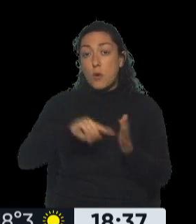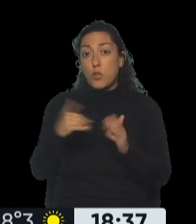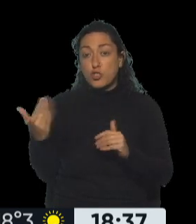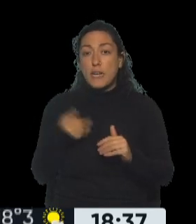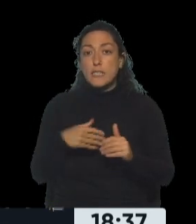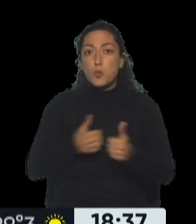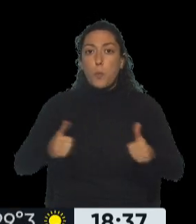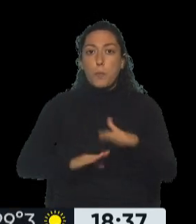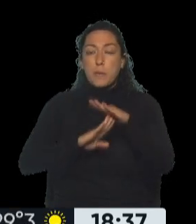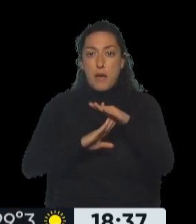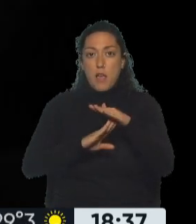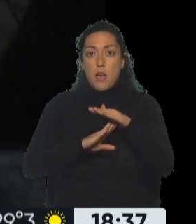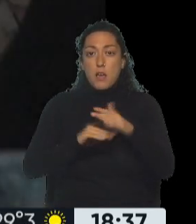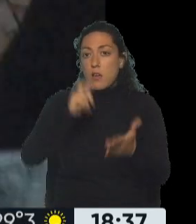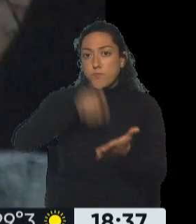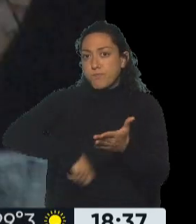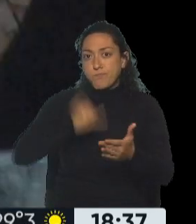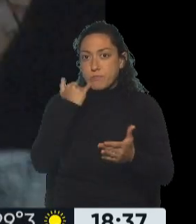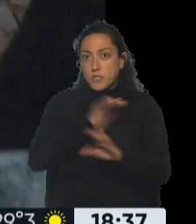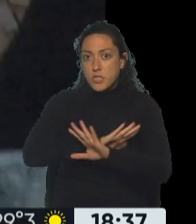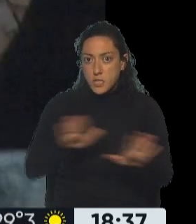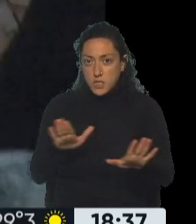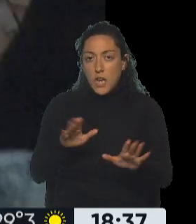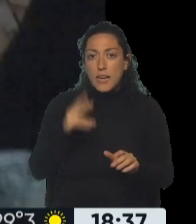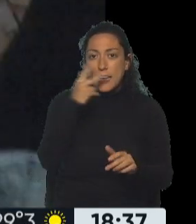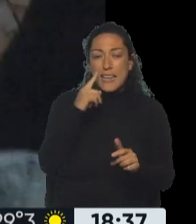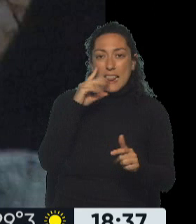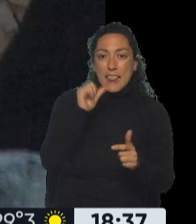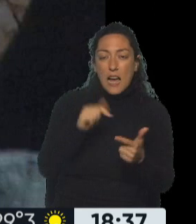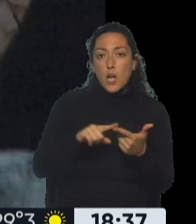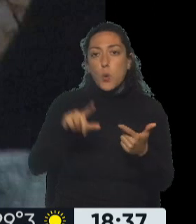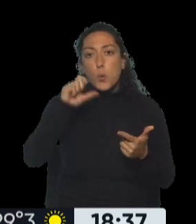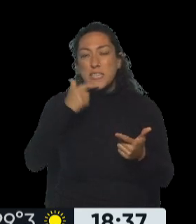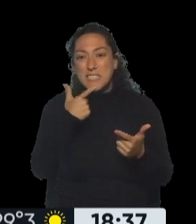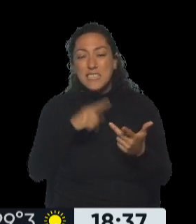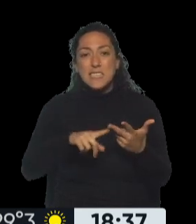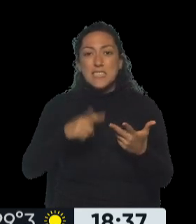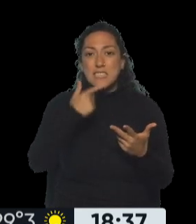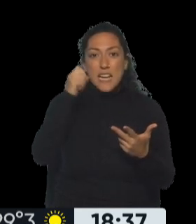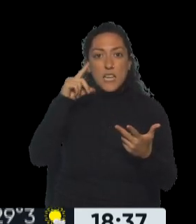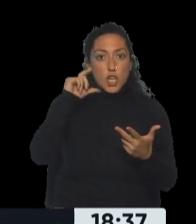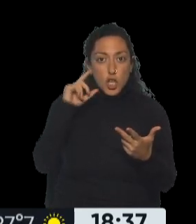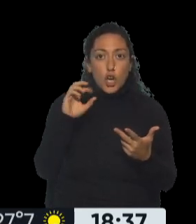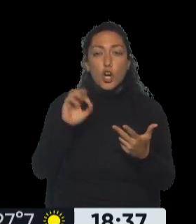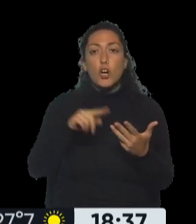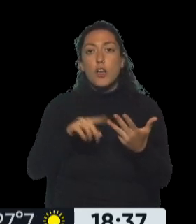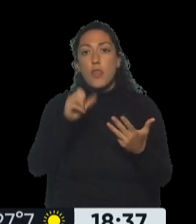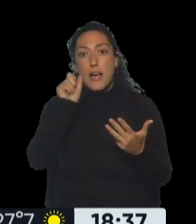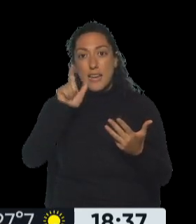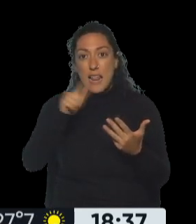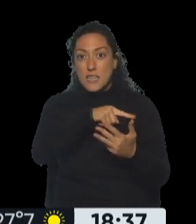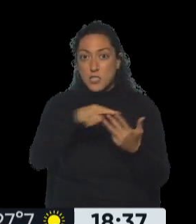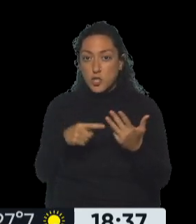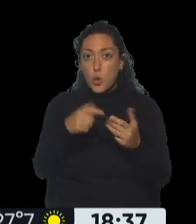Corte bonaerense, en un fallo firmado por los jueces Hilda Kogan, Luis Genud, Sergio Torres y Daniel